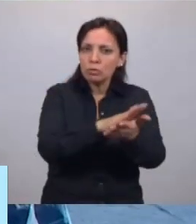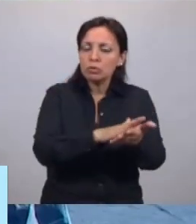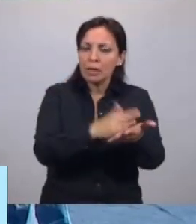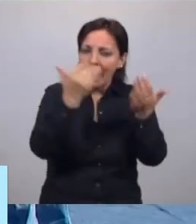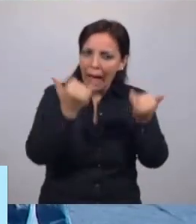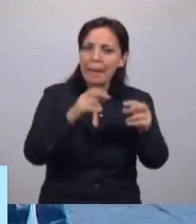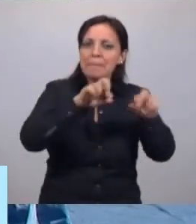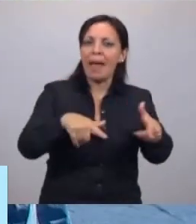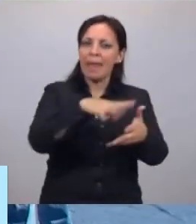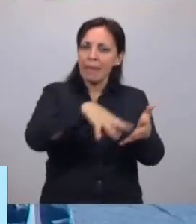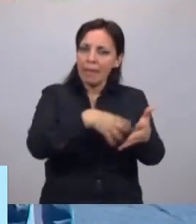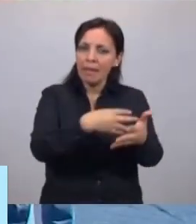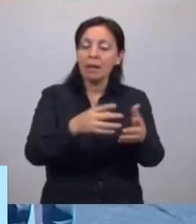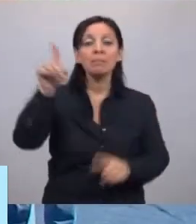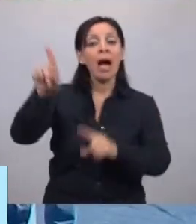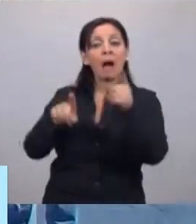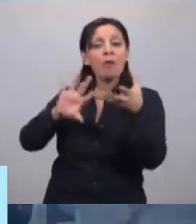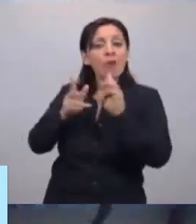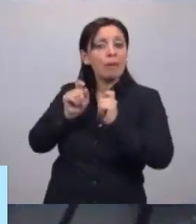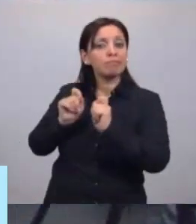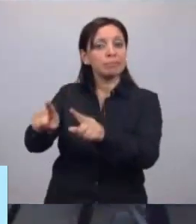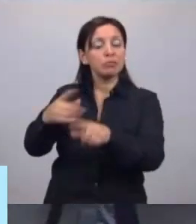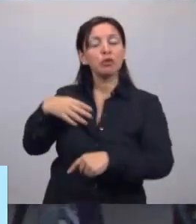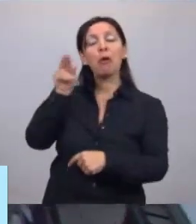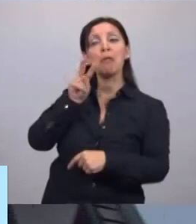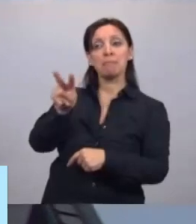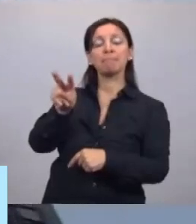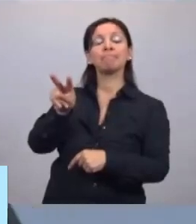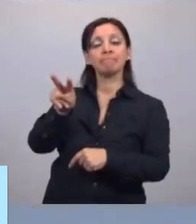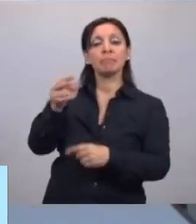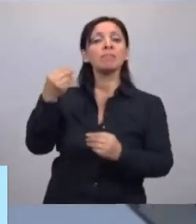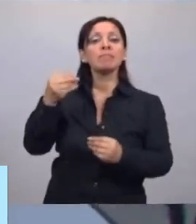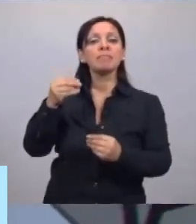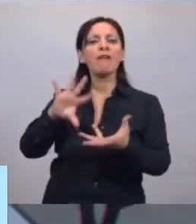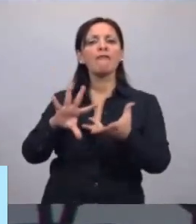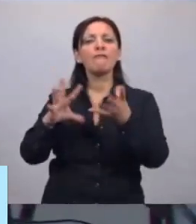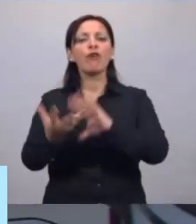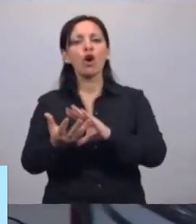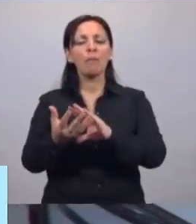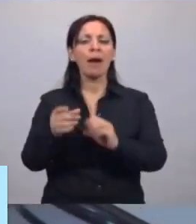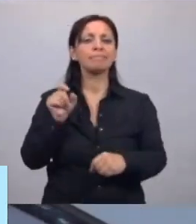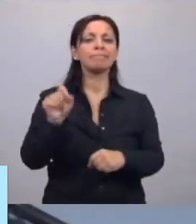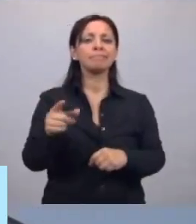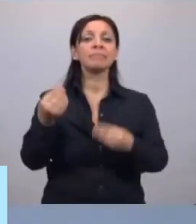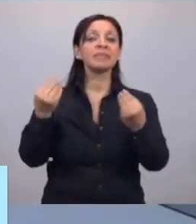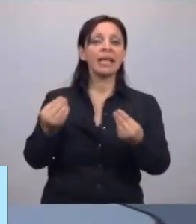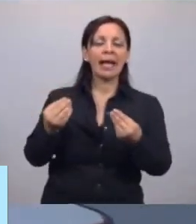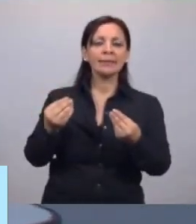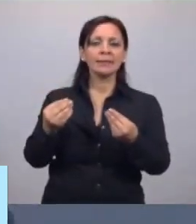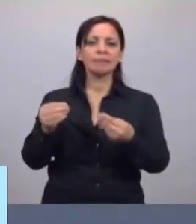y algunos tienen un método que yo escuchaba el otro día que es el método de la dinamita y La